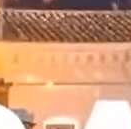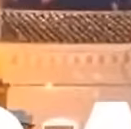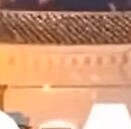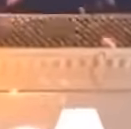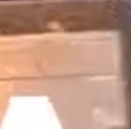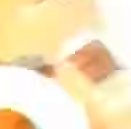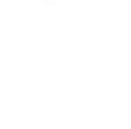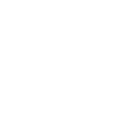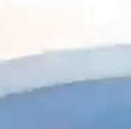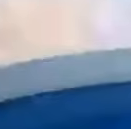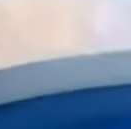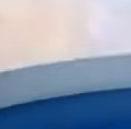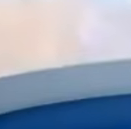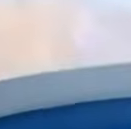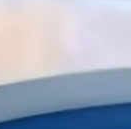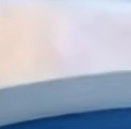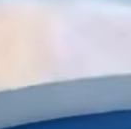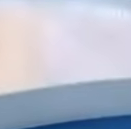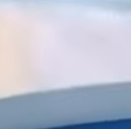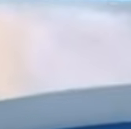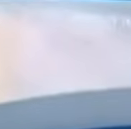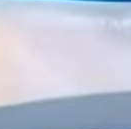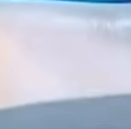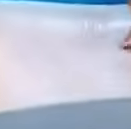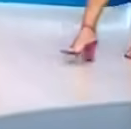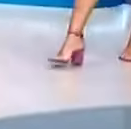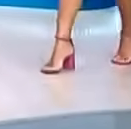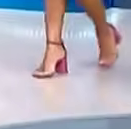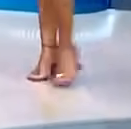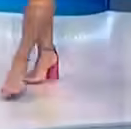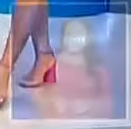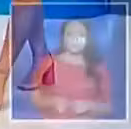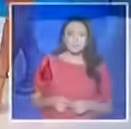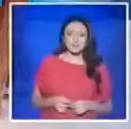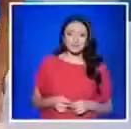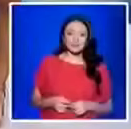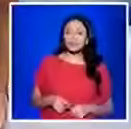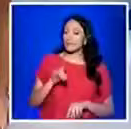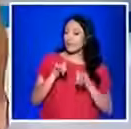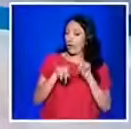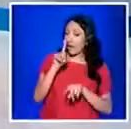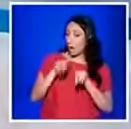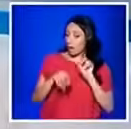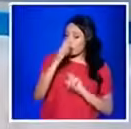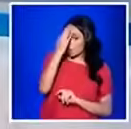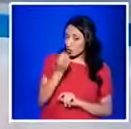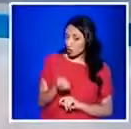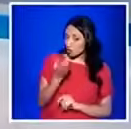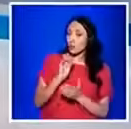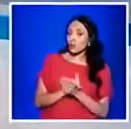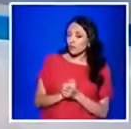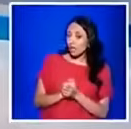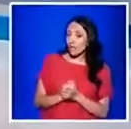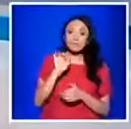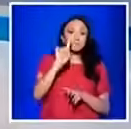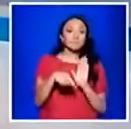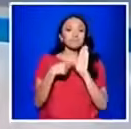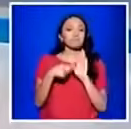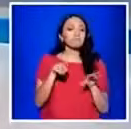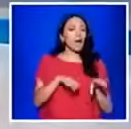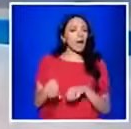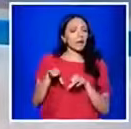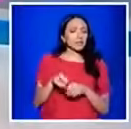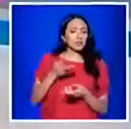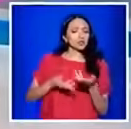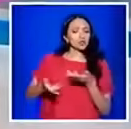Buenos días. les presentamos varias actividades para